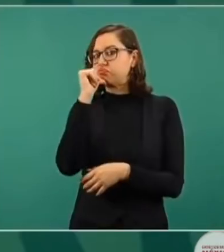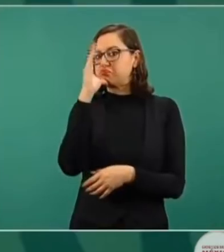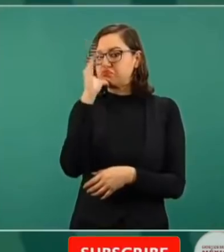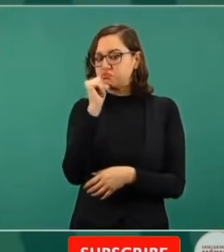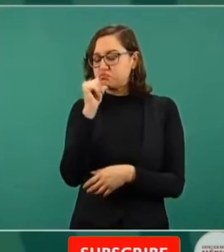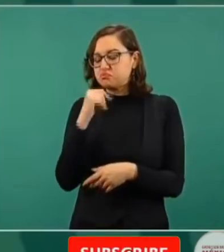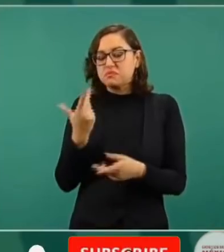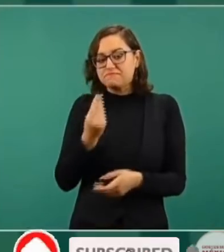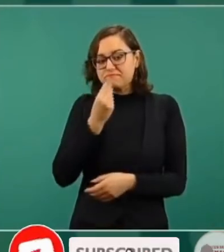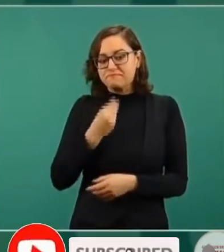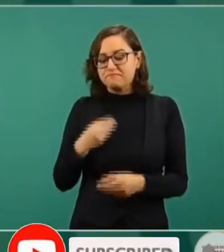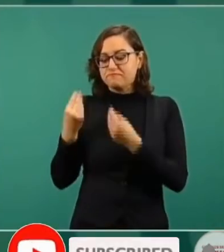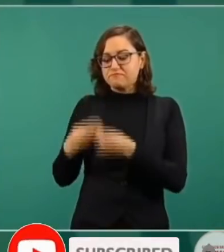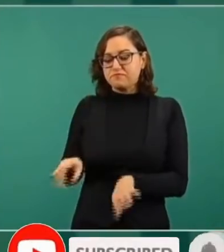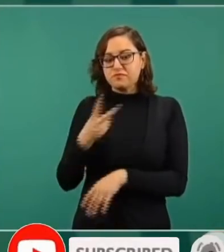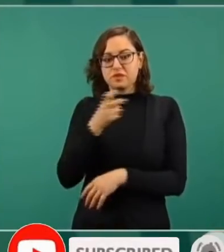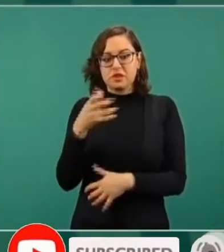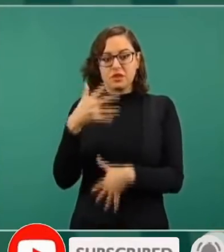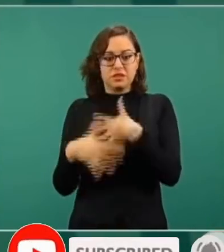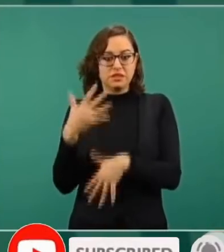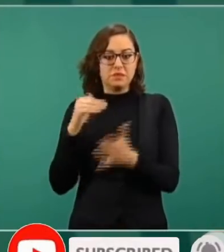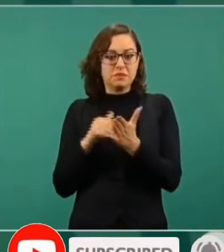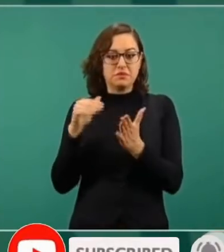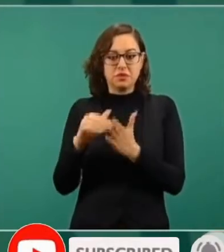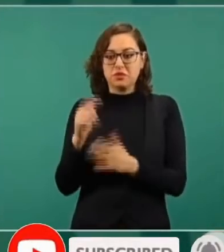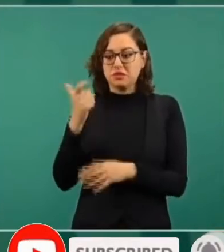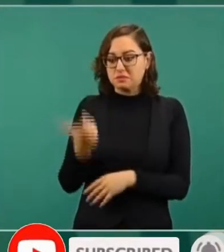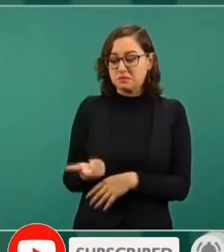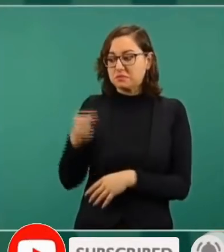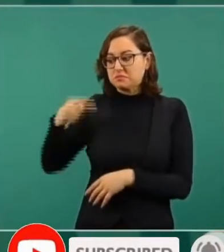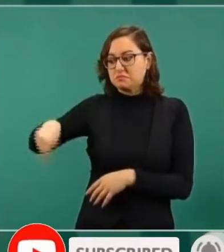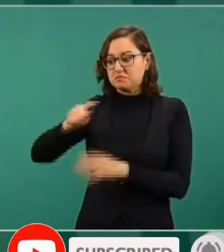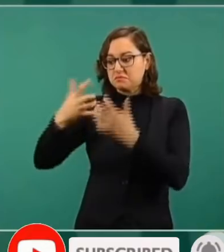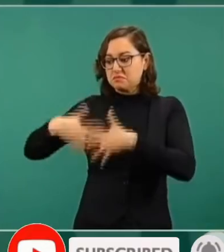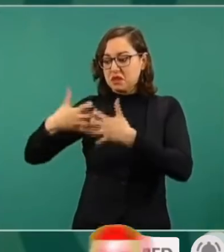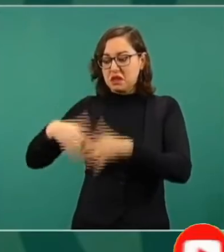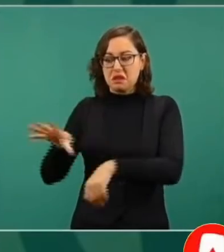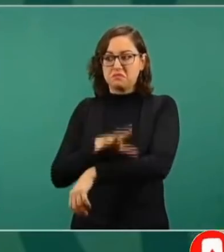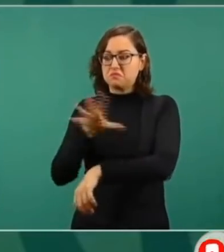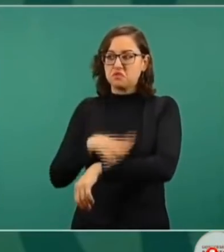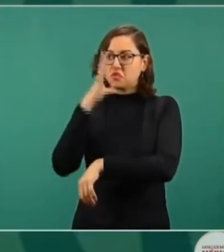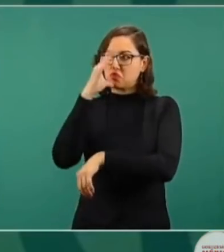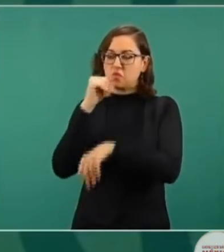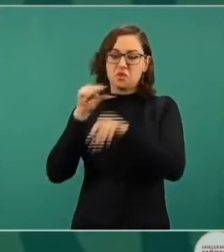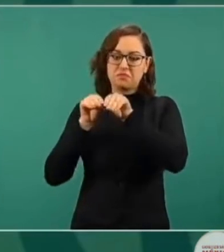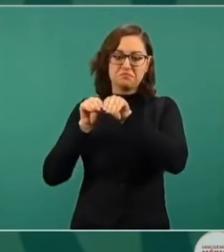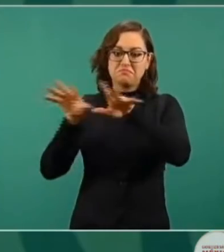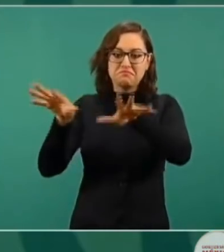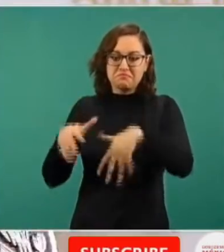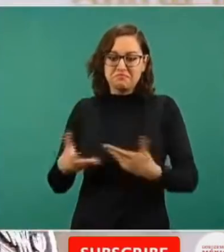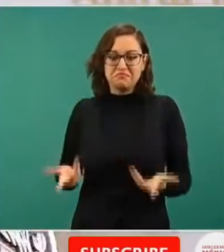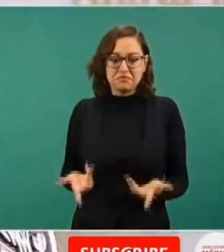pérdida de 215,000 millones de pesos al no ser despachadas la mitad de nuestras empresas por esa argucia